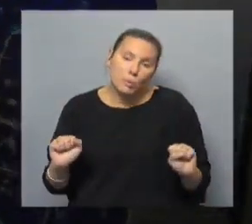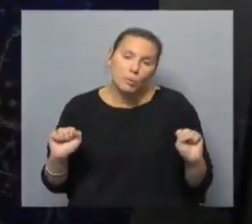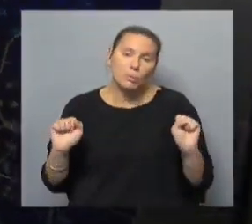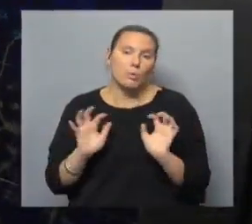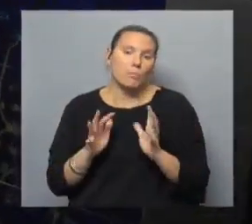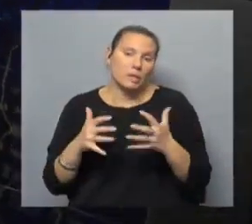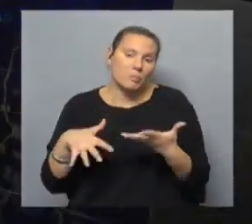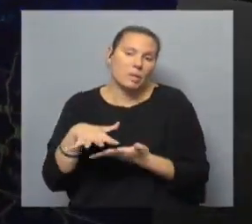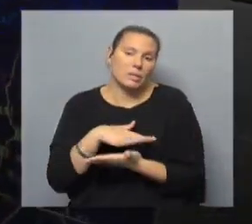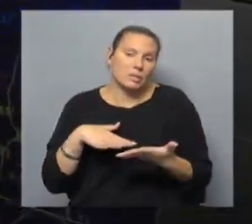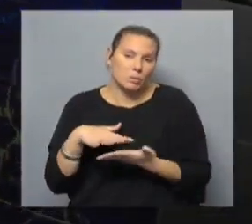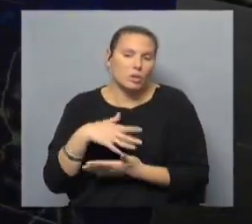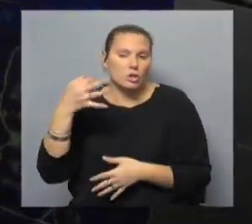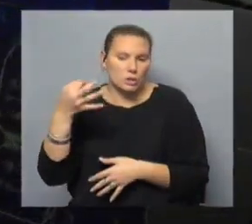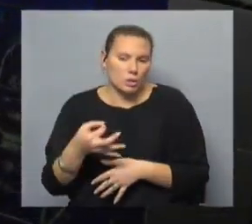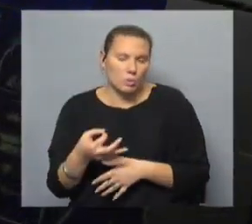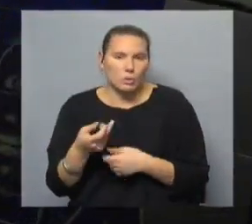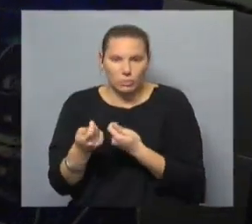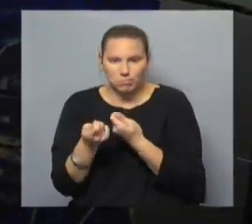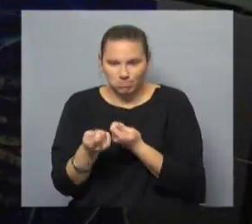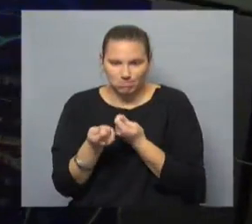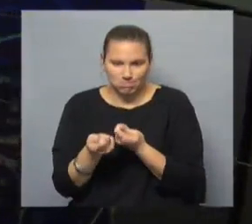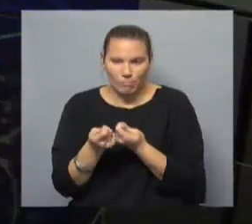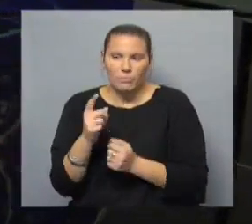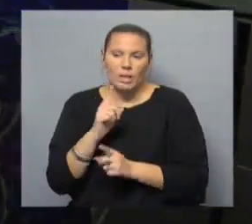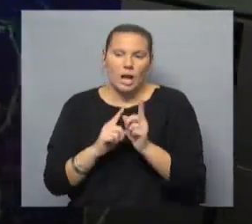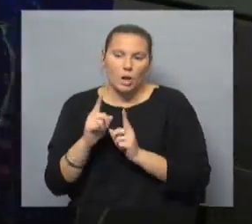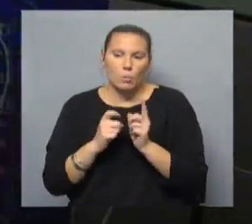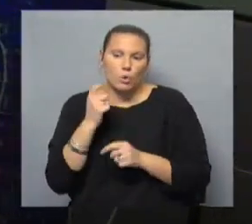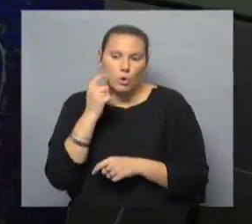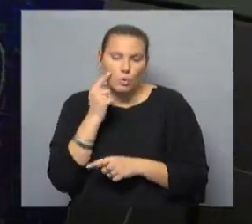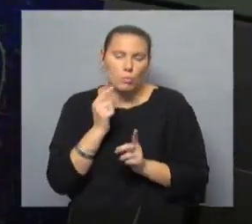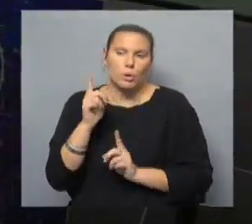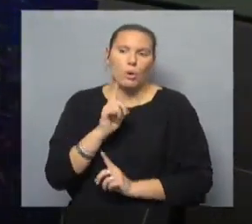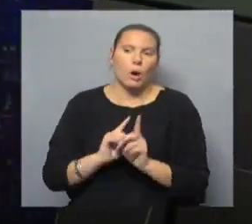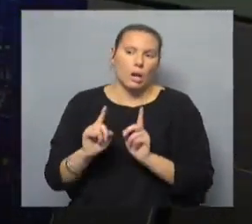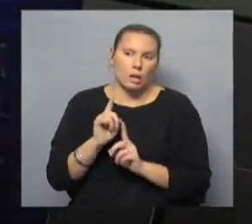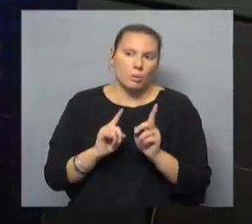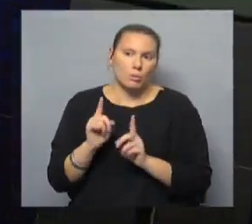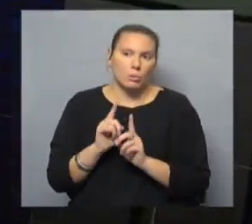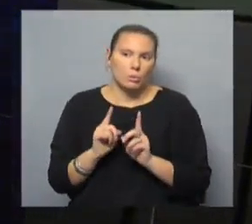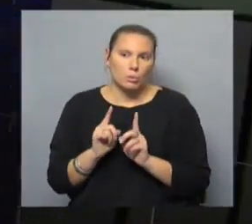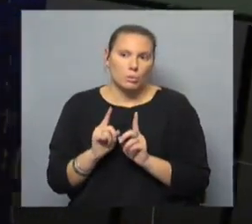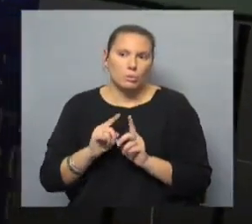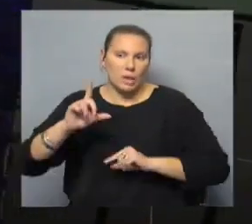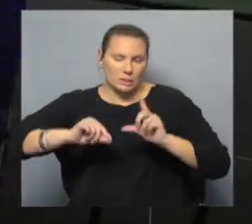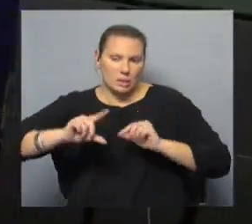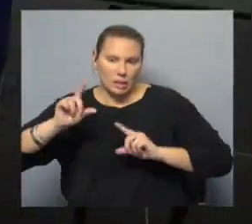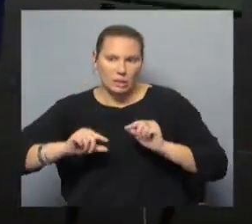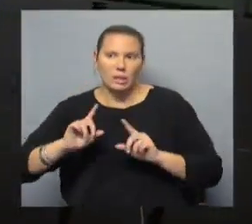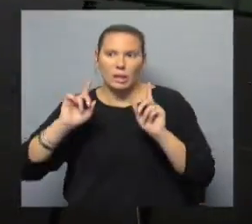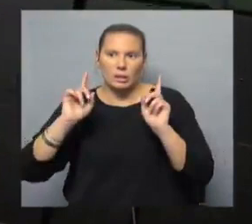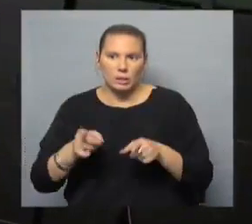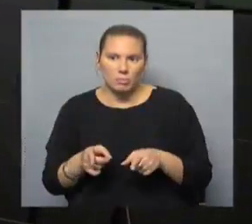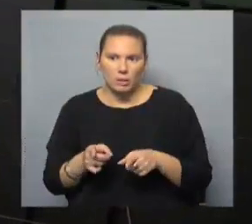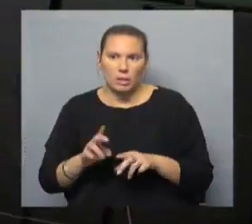que seguramente haya tenido que ver, por lo menos en algunas cifras o en parte de esas cifras. Entonces también Julieta